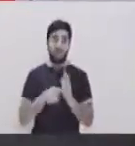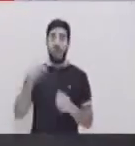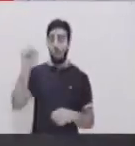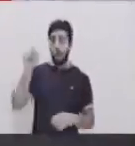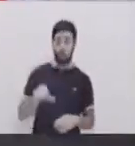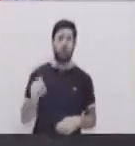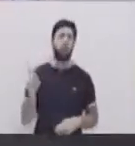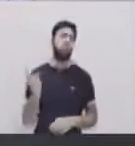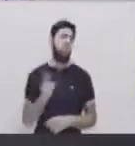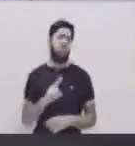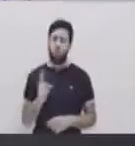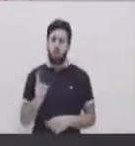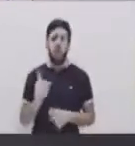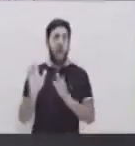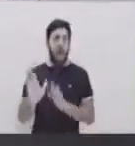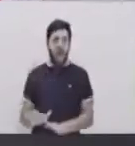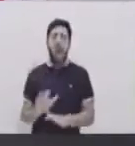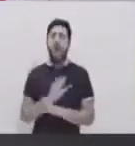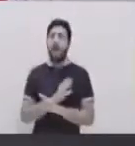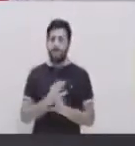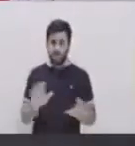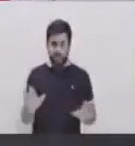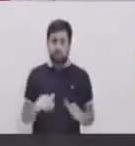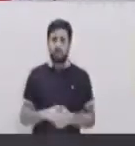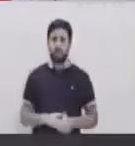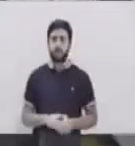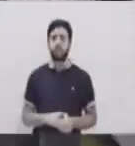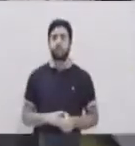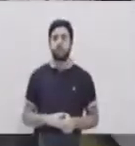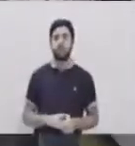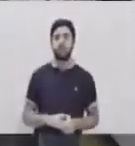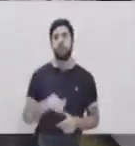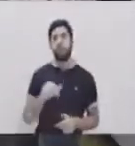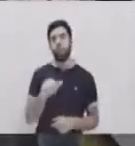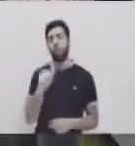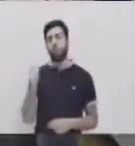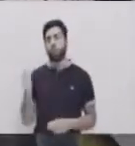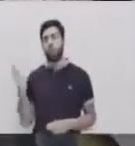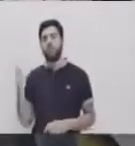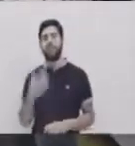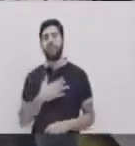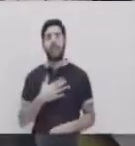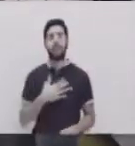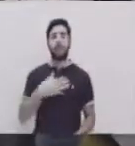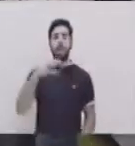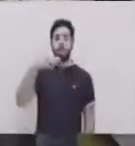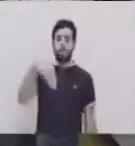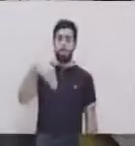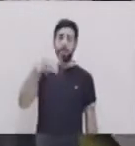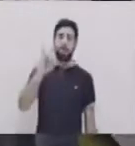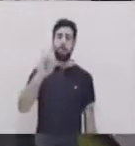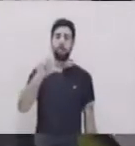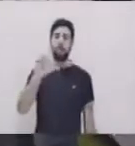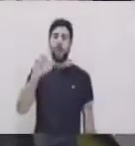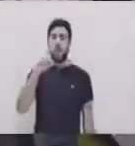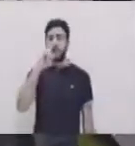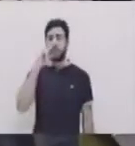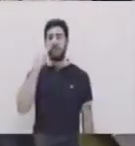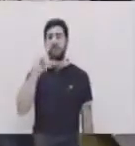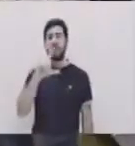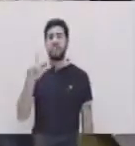incorrecto, sino que es parte de ese registro informal. Luego están las muletillas. Por el mismo hecho que es algo